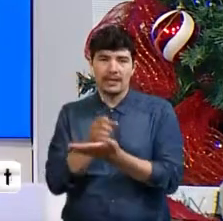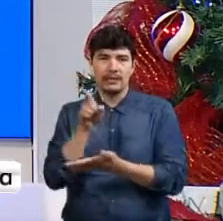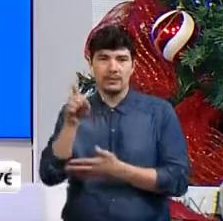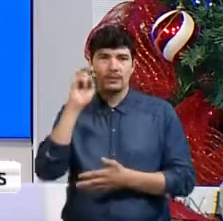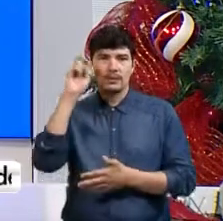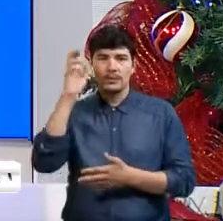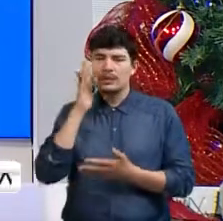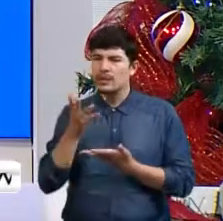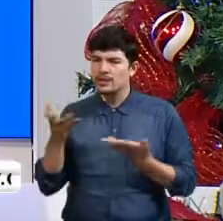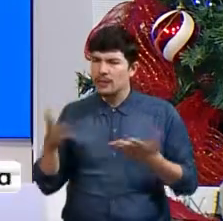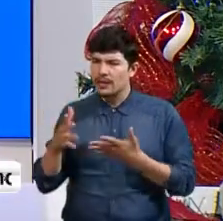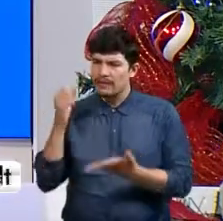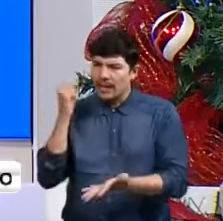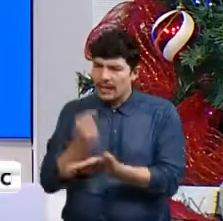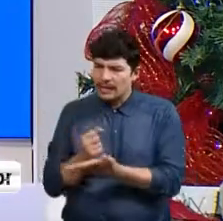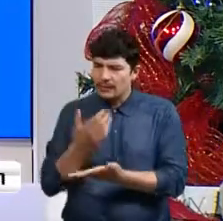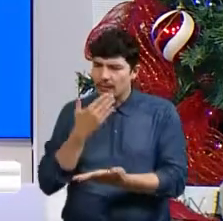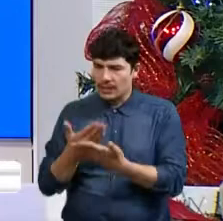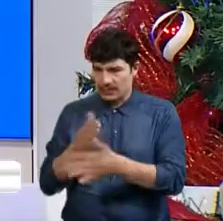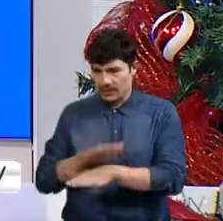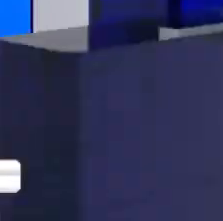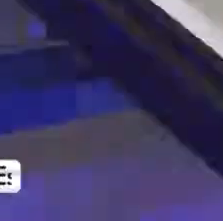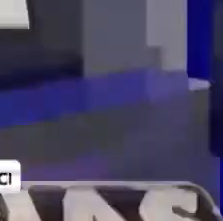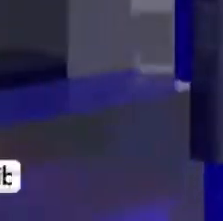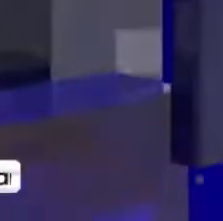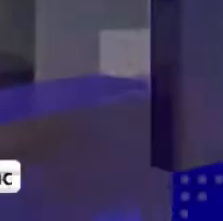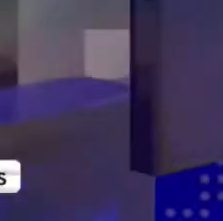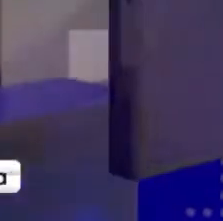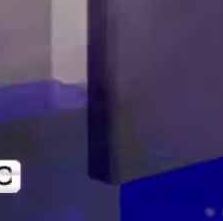¿dónde ocurrieron estos asesinatos? Buenas tardes.